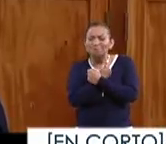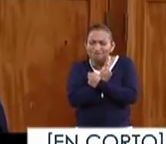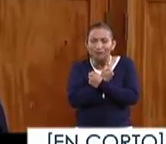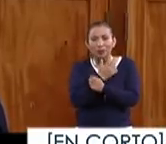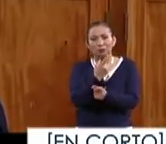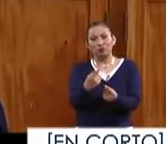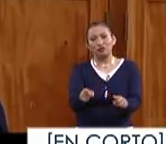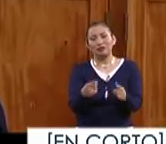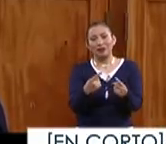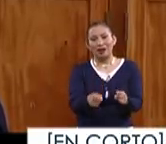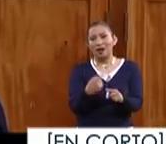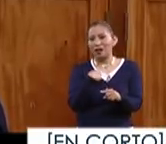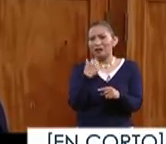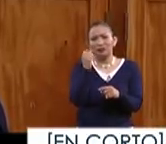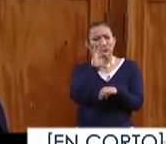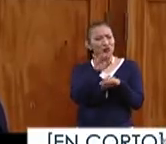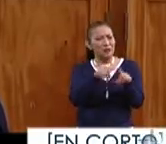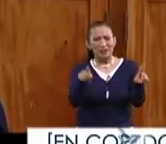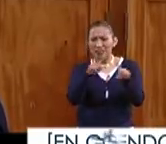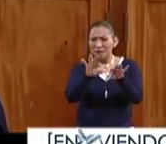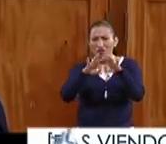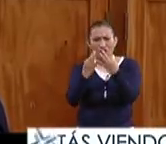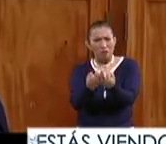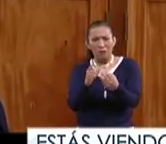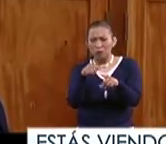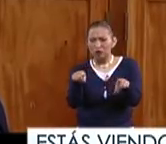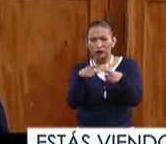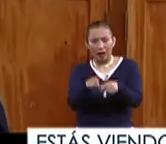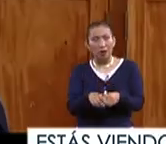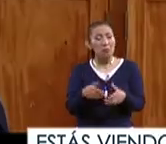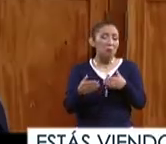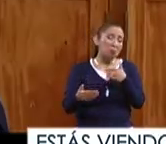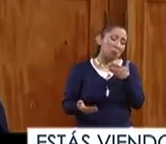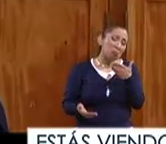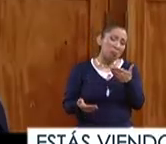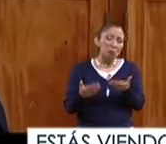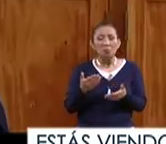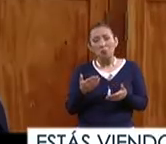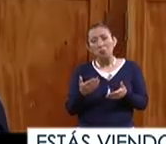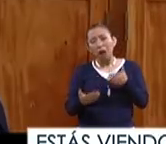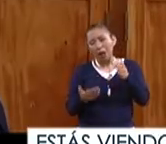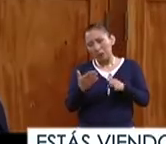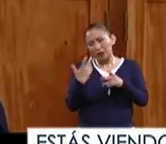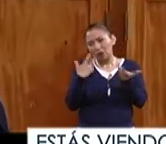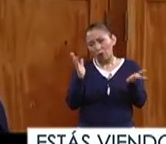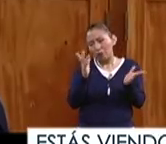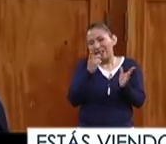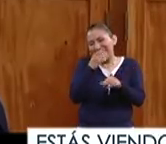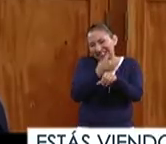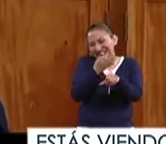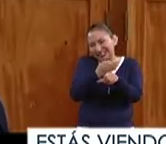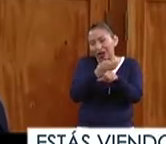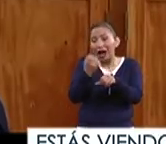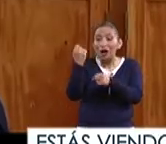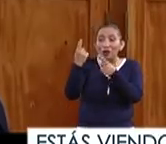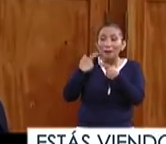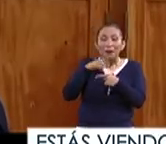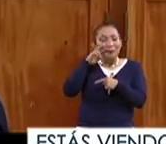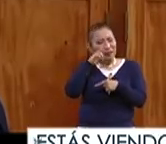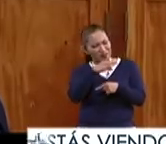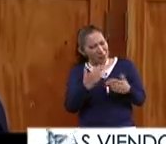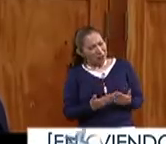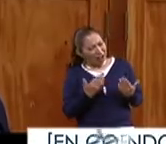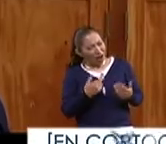de la música, en todas las expresiones. A veces, lo digo en forma chusca, ha habido gente que me ve